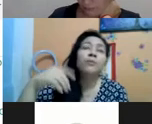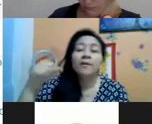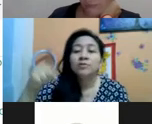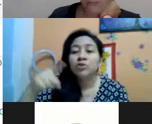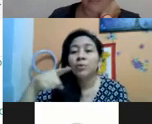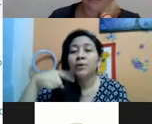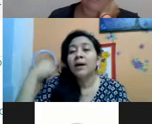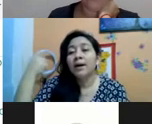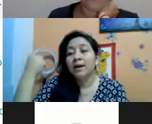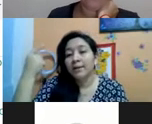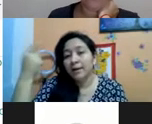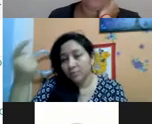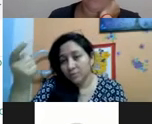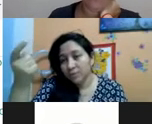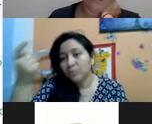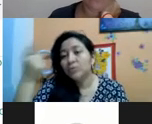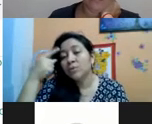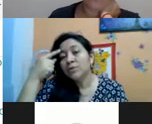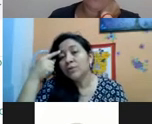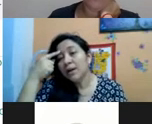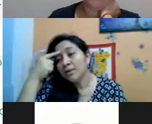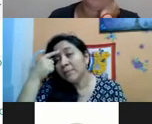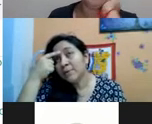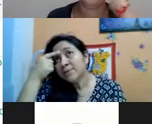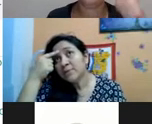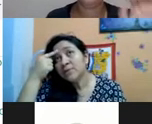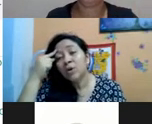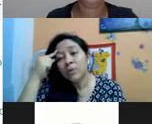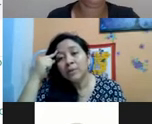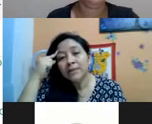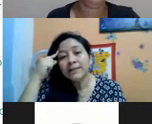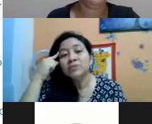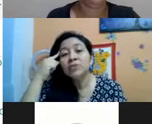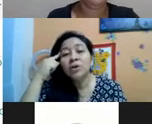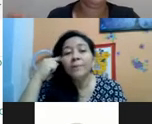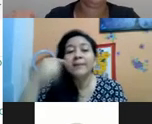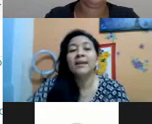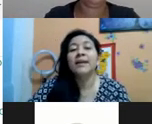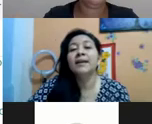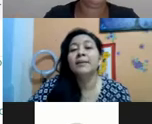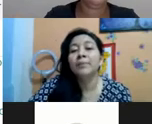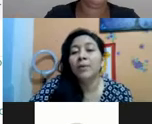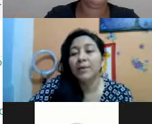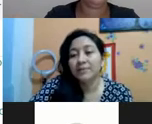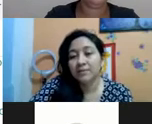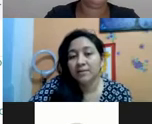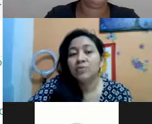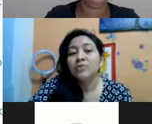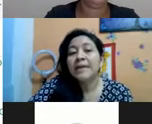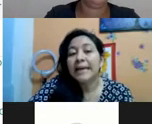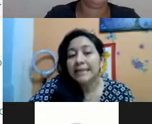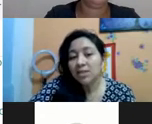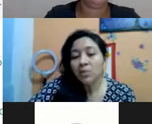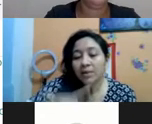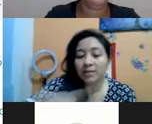ejemplo, yo voy a dar un segundo cuestionario, pero ese cuestionario lo voy a habilitar solo para quienes hayan reprobado este.